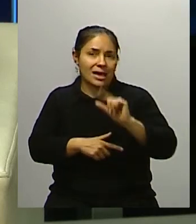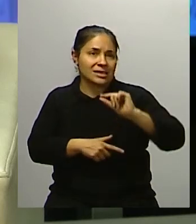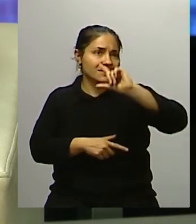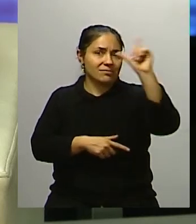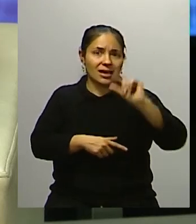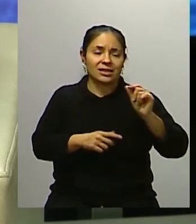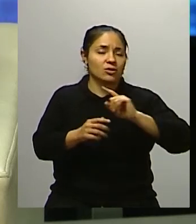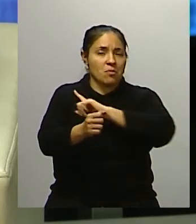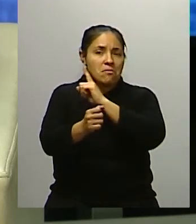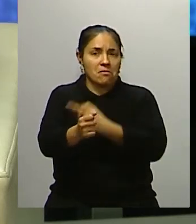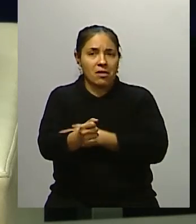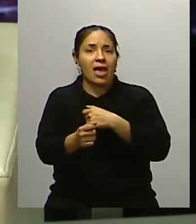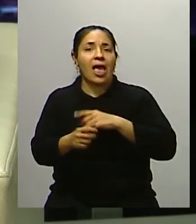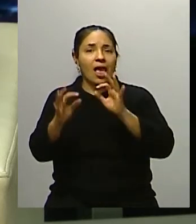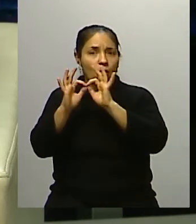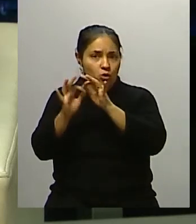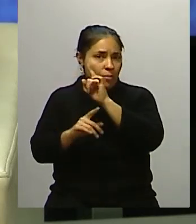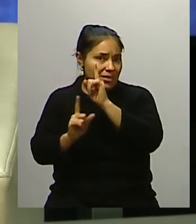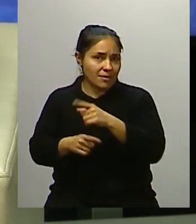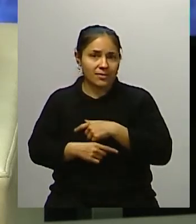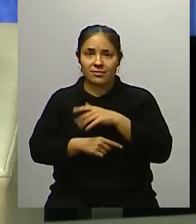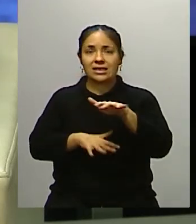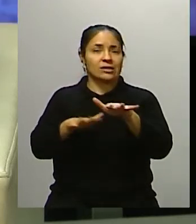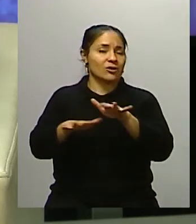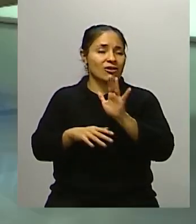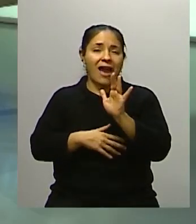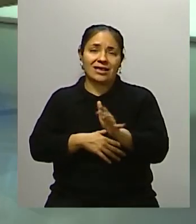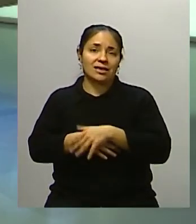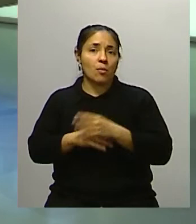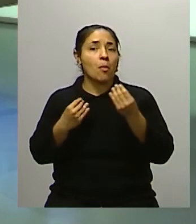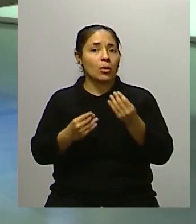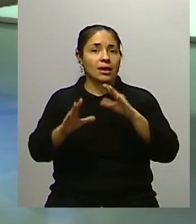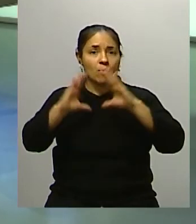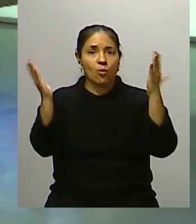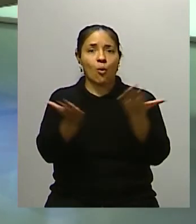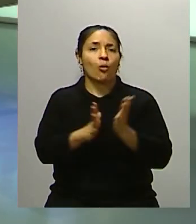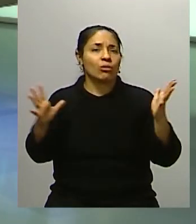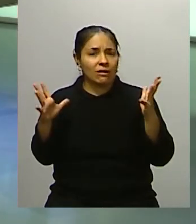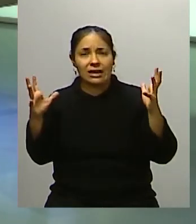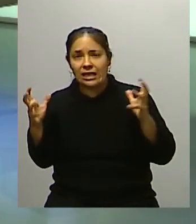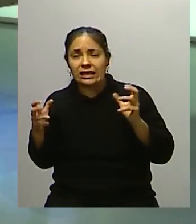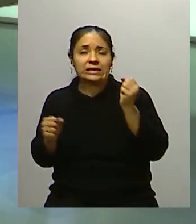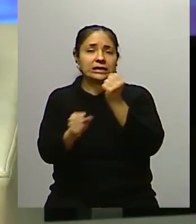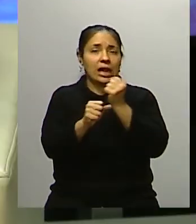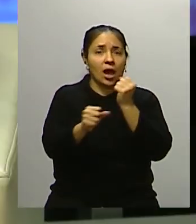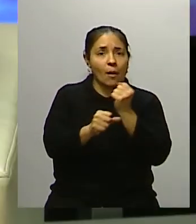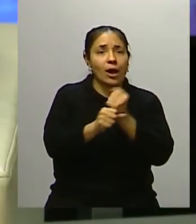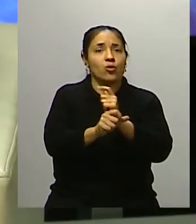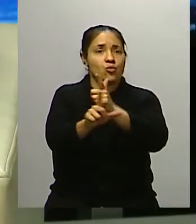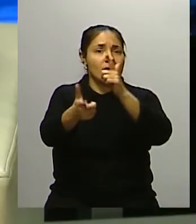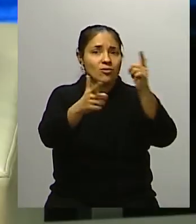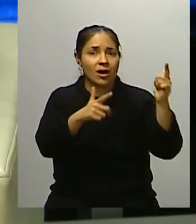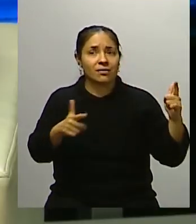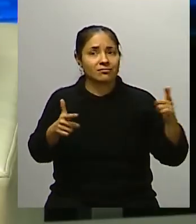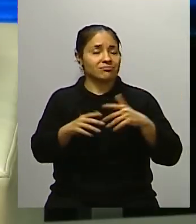primer mundo, esto pasa en Europa, esto pasa en todos lados, porque la crisis mundial y el desempleo que trae aparejado el capitalismo se va a vivir en